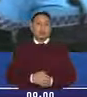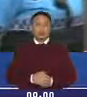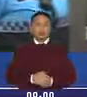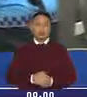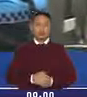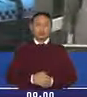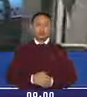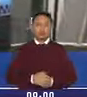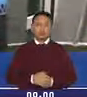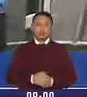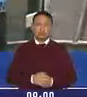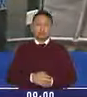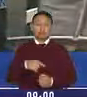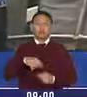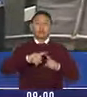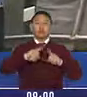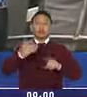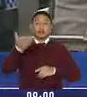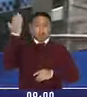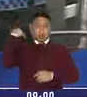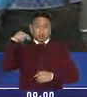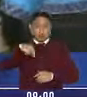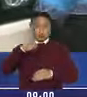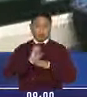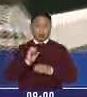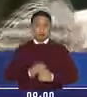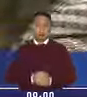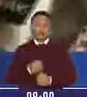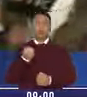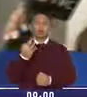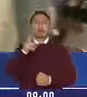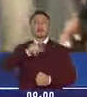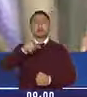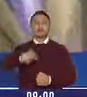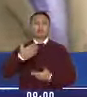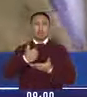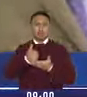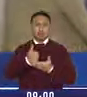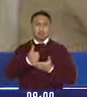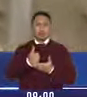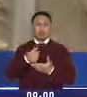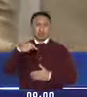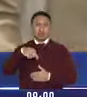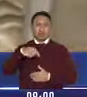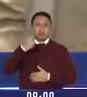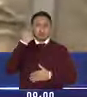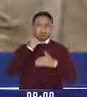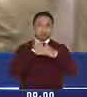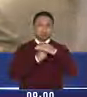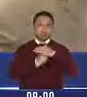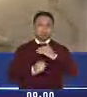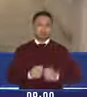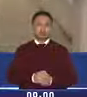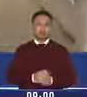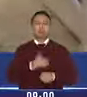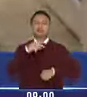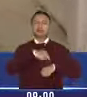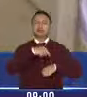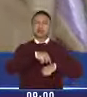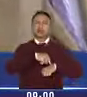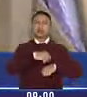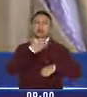nuevo y que es diferente a lo que se ha tenido dentro del país. ¿Cuántas personas se han podido beneficiar hasta el momento de los viajes? ¿Qué horarios recordar a